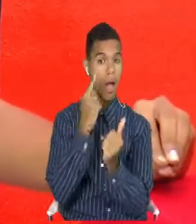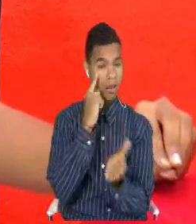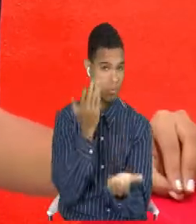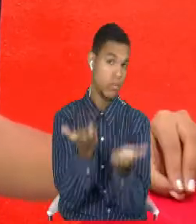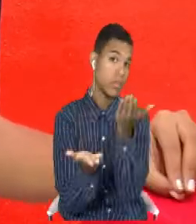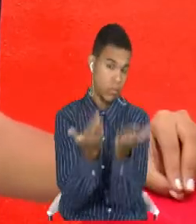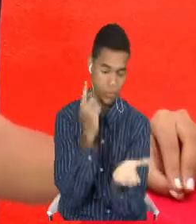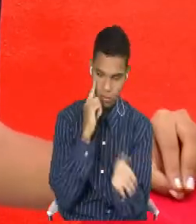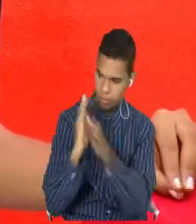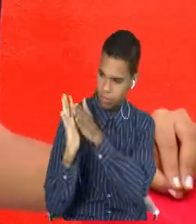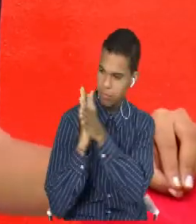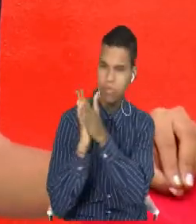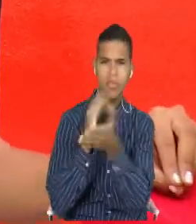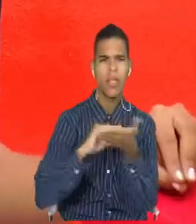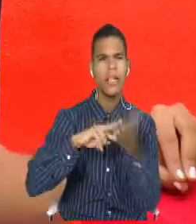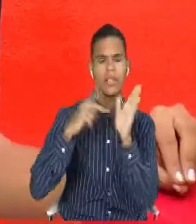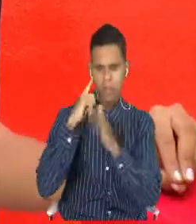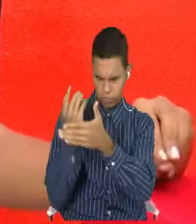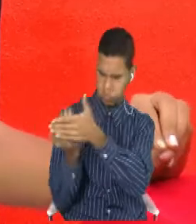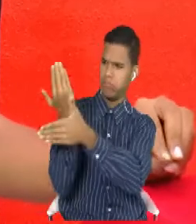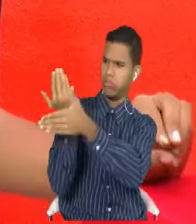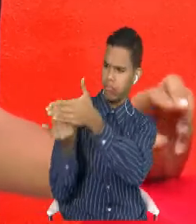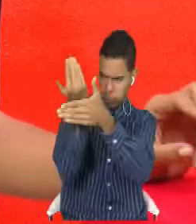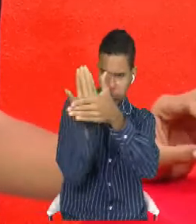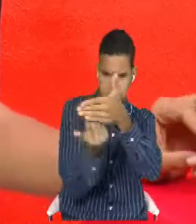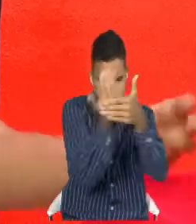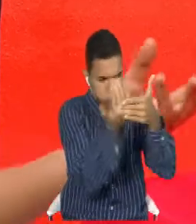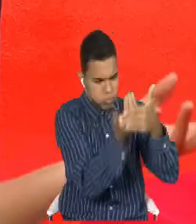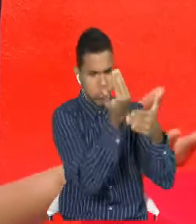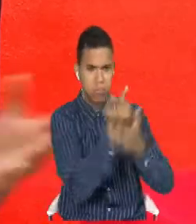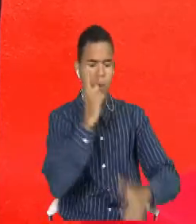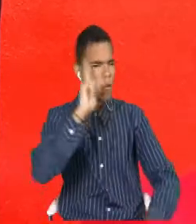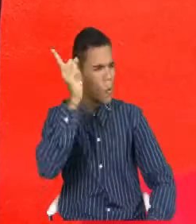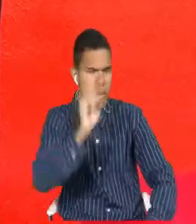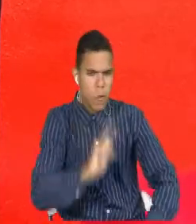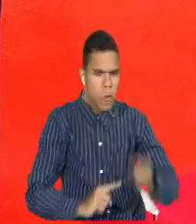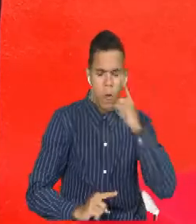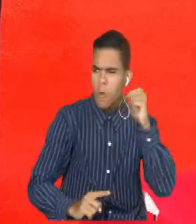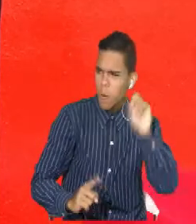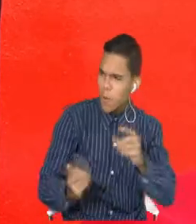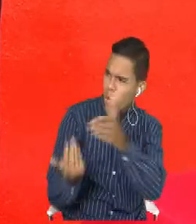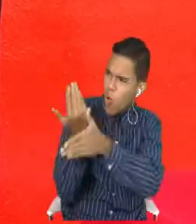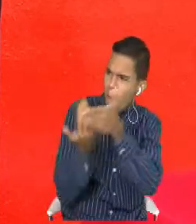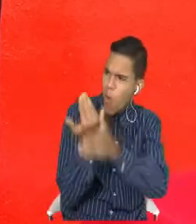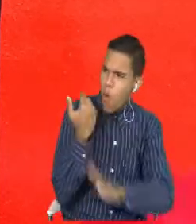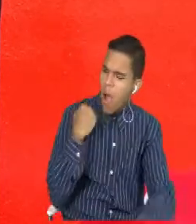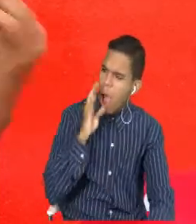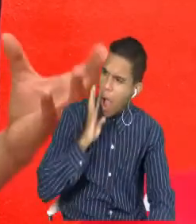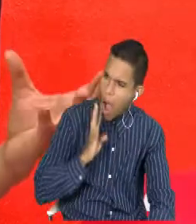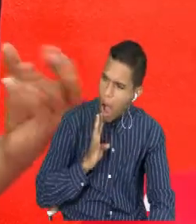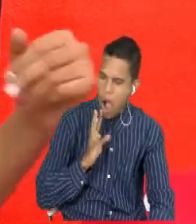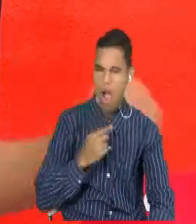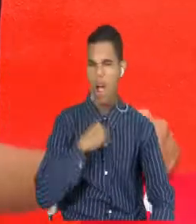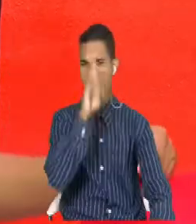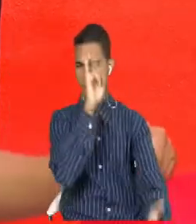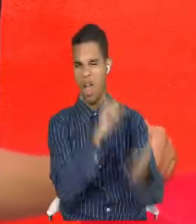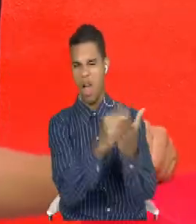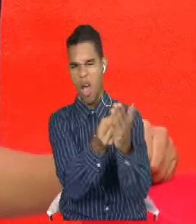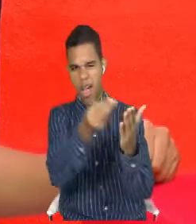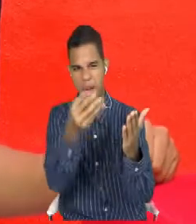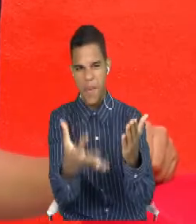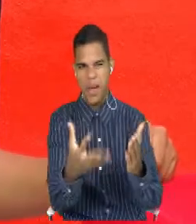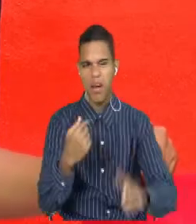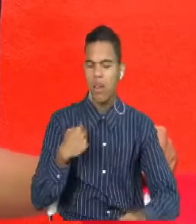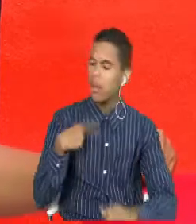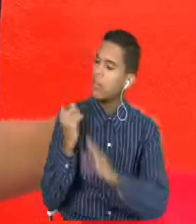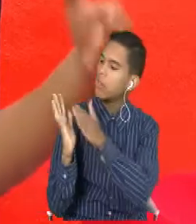cosas innovadoras y de muy buena calidad y como decía Jennifer, la gente estará diciendo, no, eso debe ser súper costoso. Pero cuéntanos, Ángela, ¿cómo